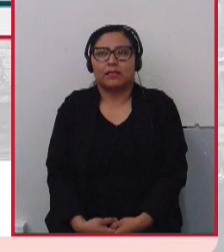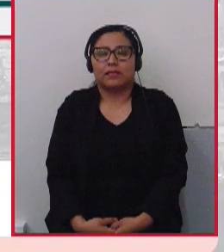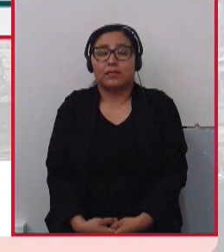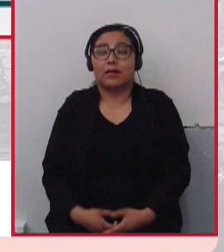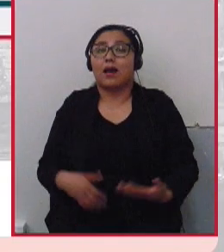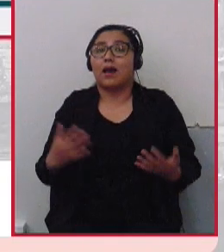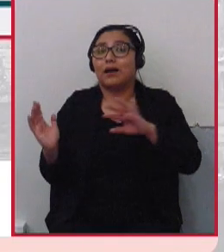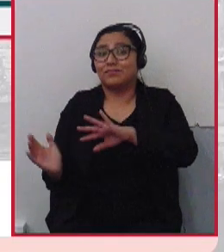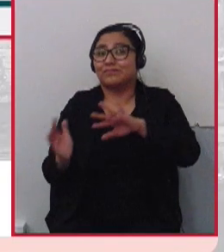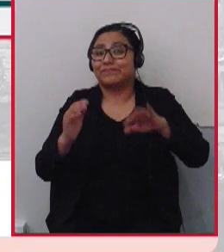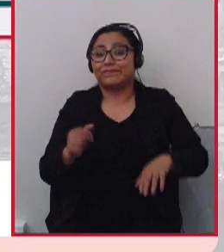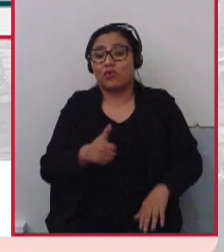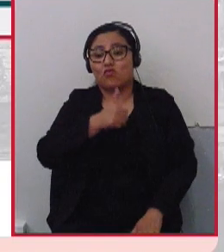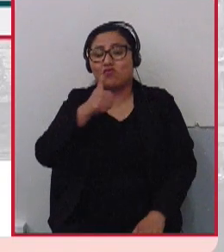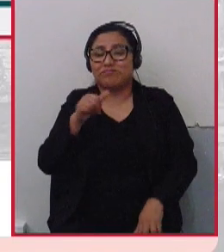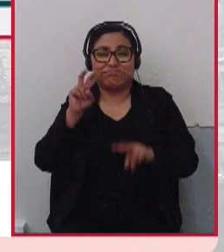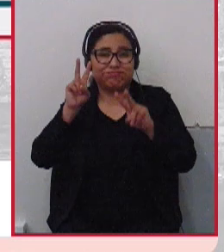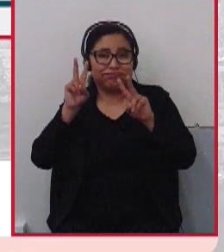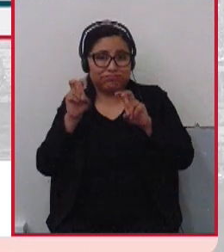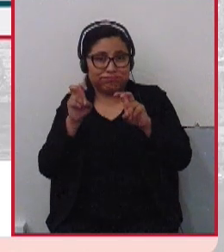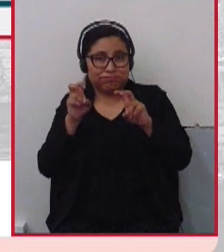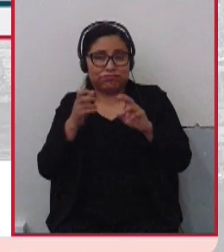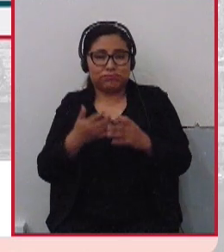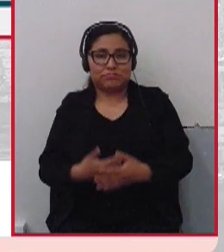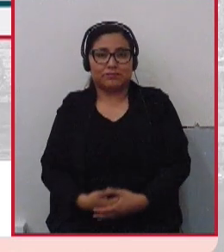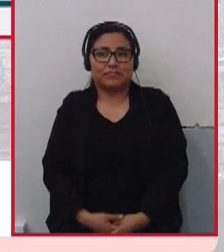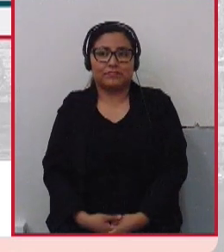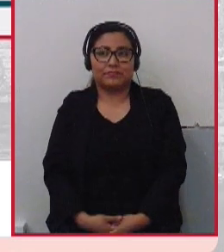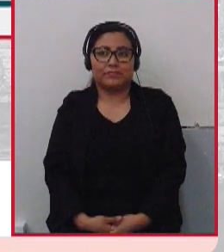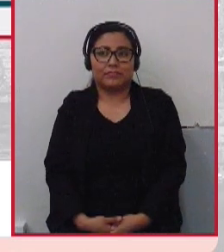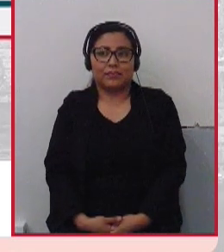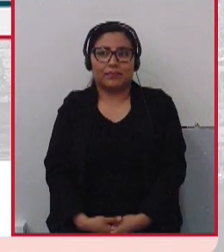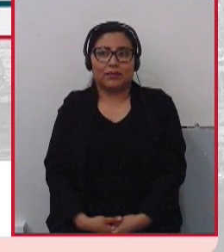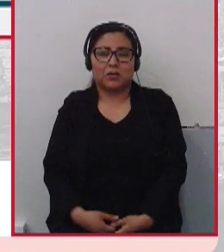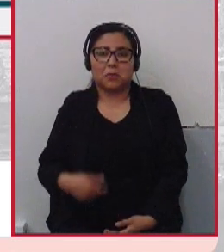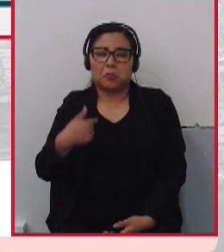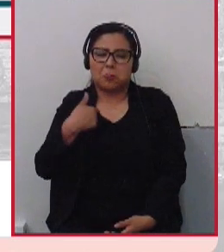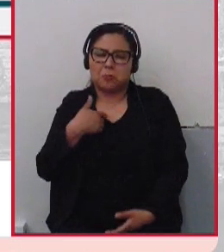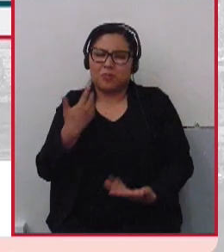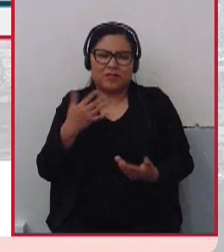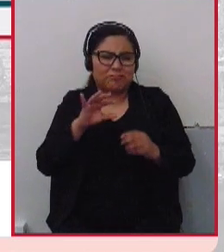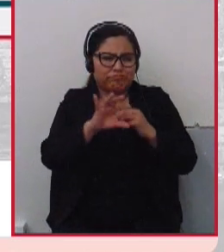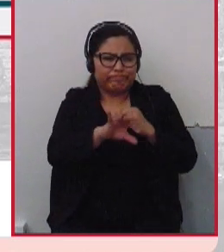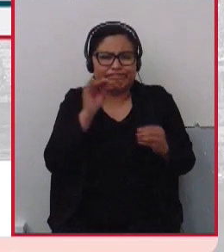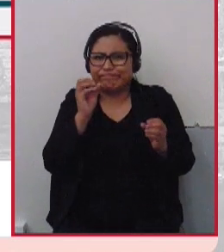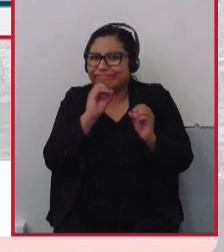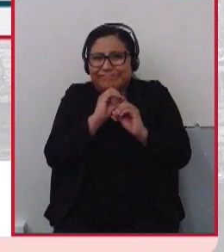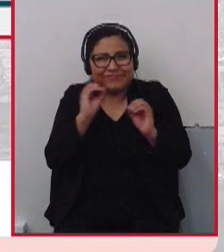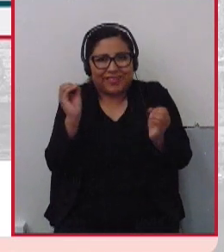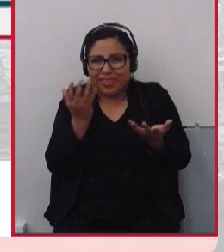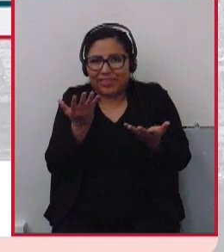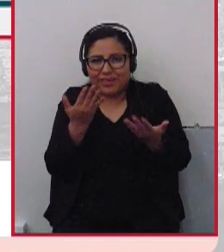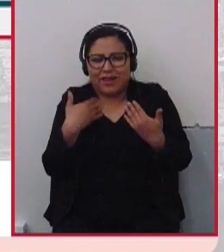El otro tema que no lo teníamos identificado, habíamos